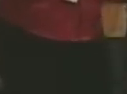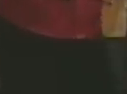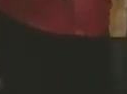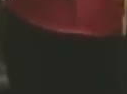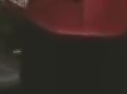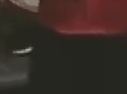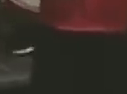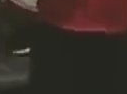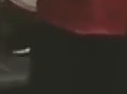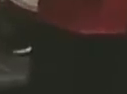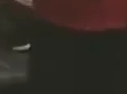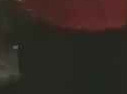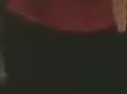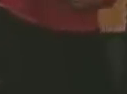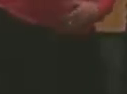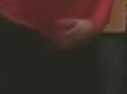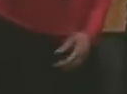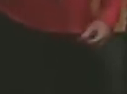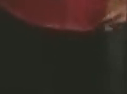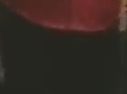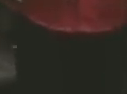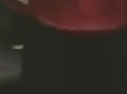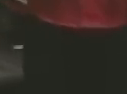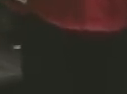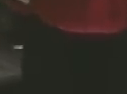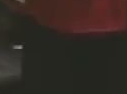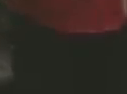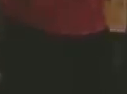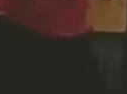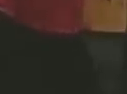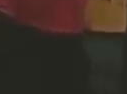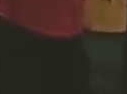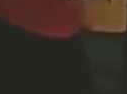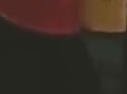Zuliano. ¡Arriba, arriba!